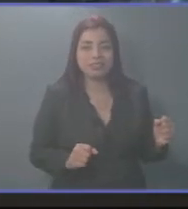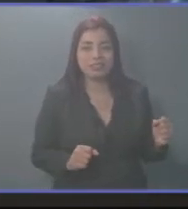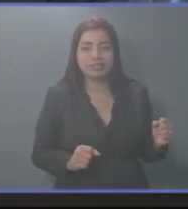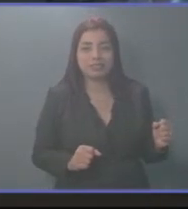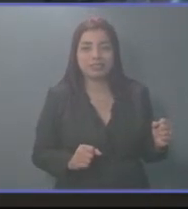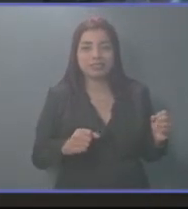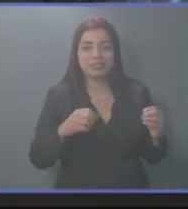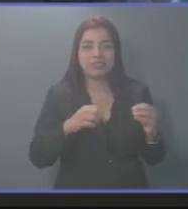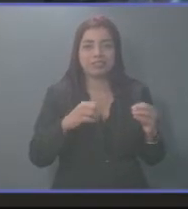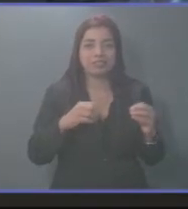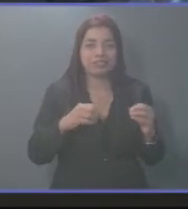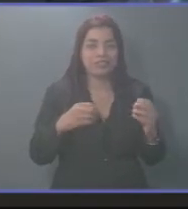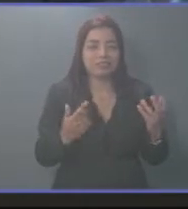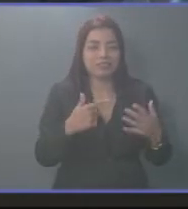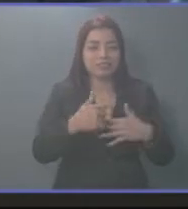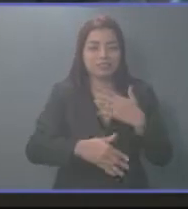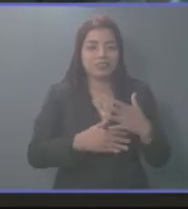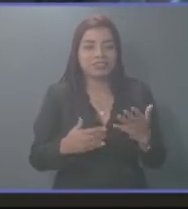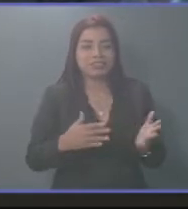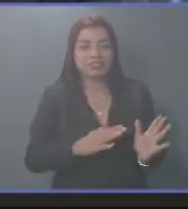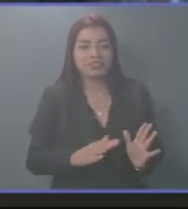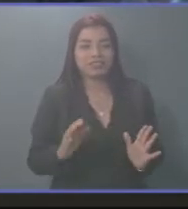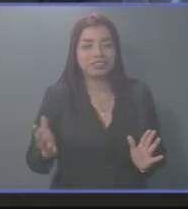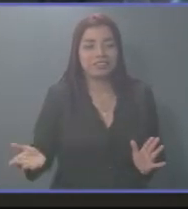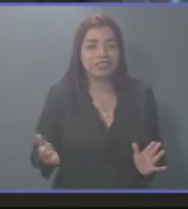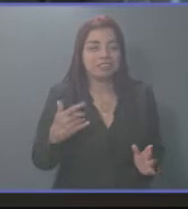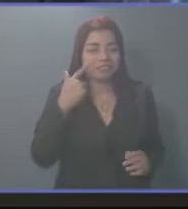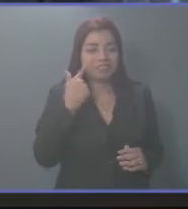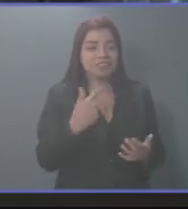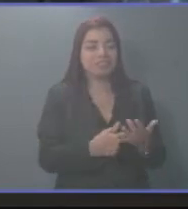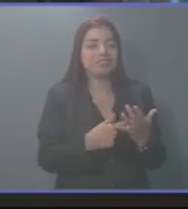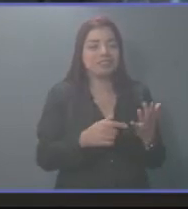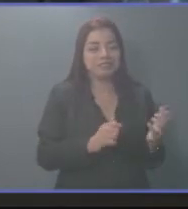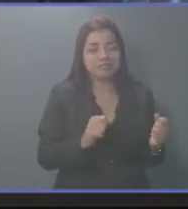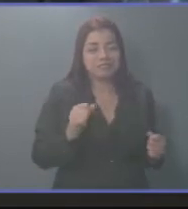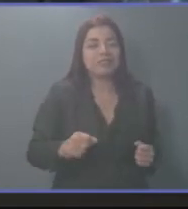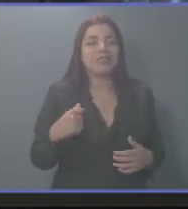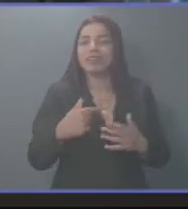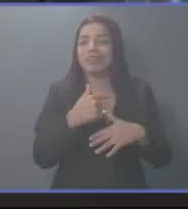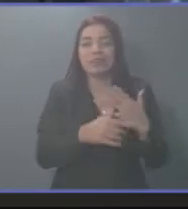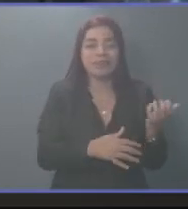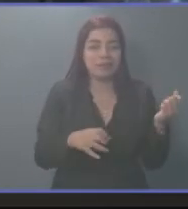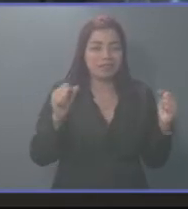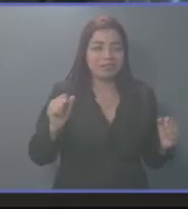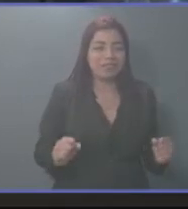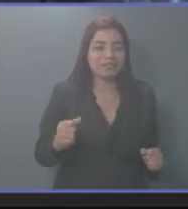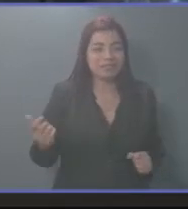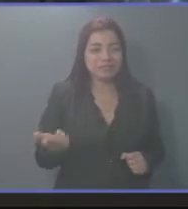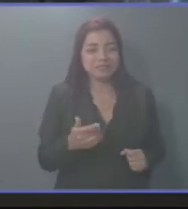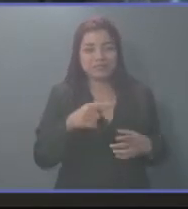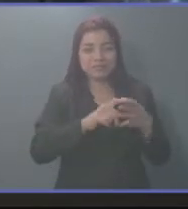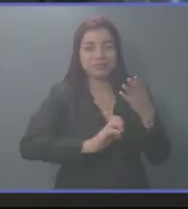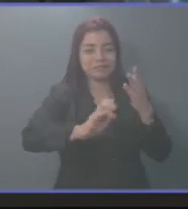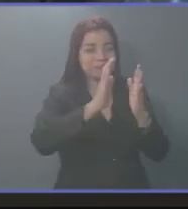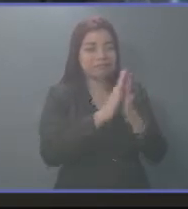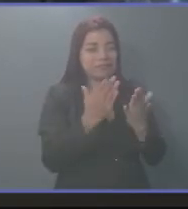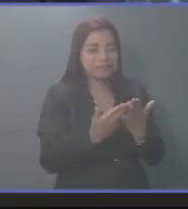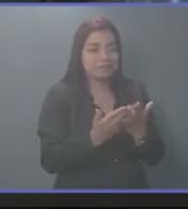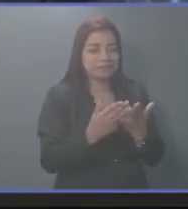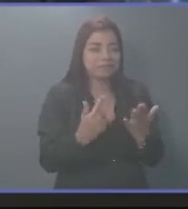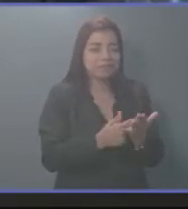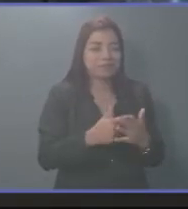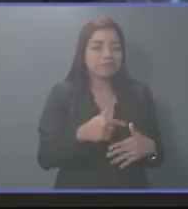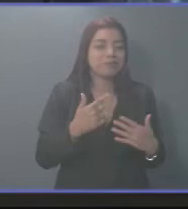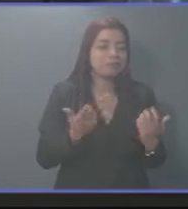en el ámbito rural. Por tanto, en uso de sus facultades constitucionales y a iniciativa de